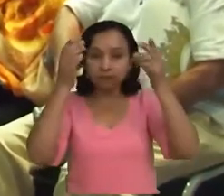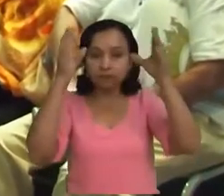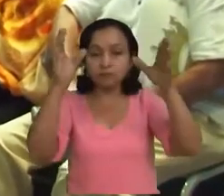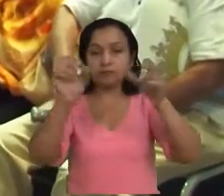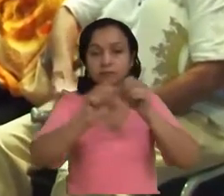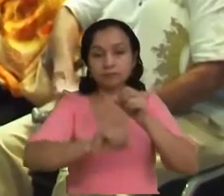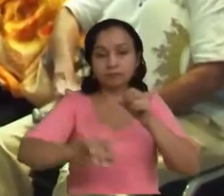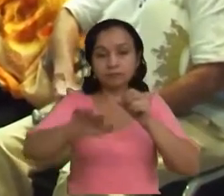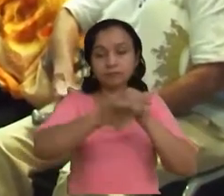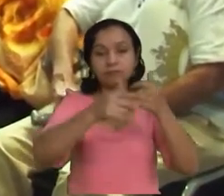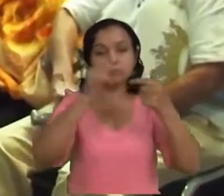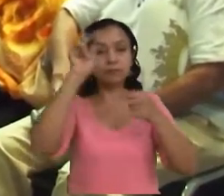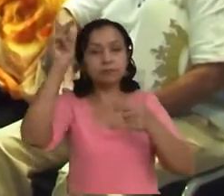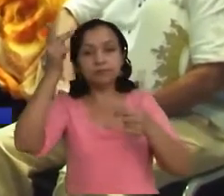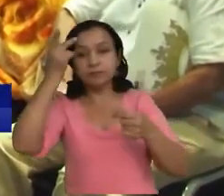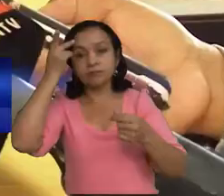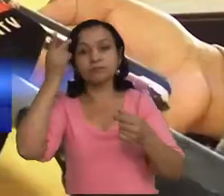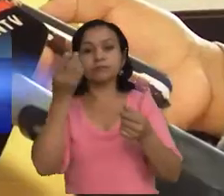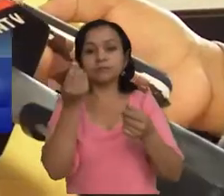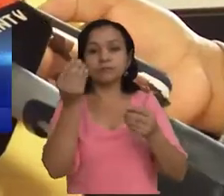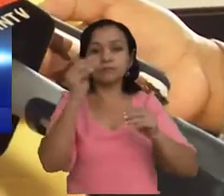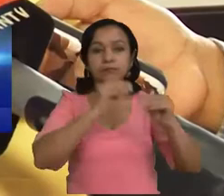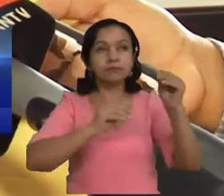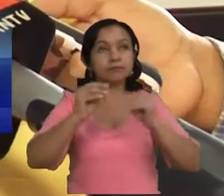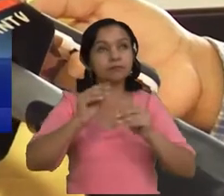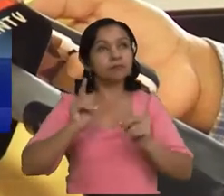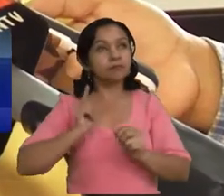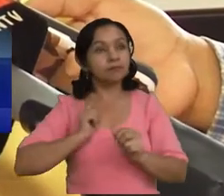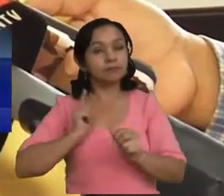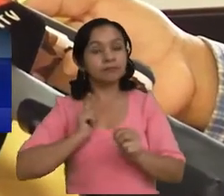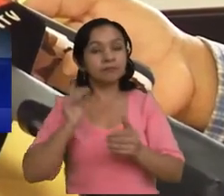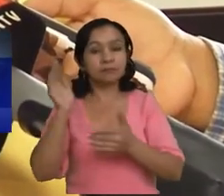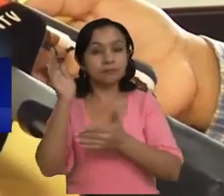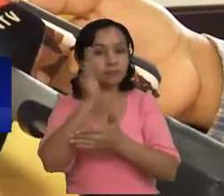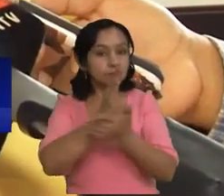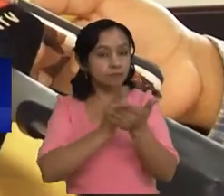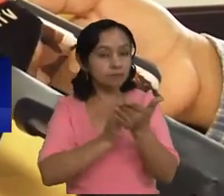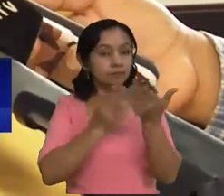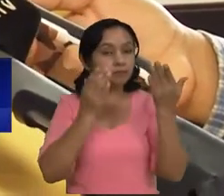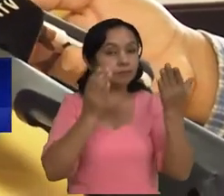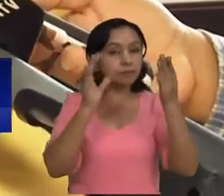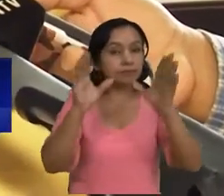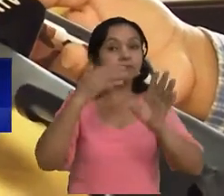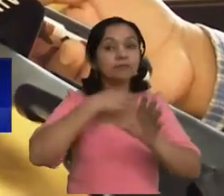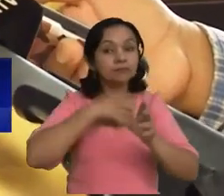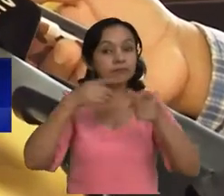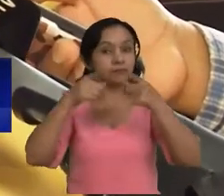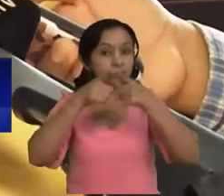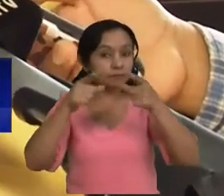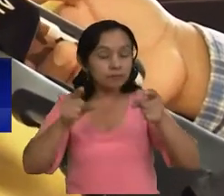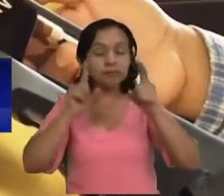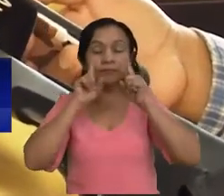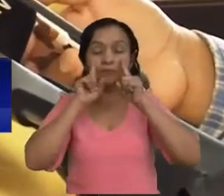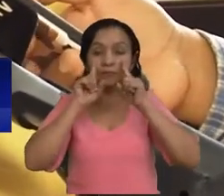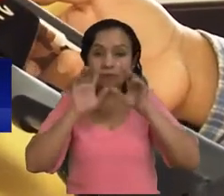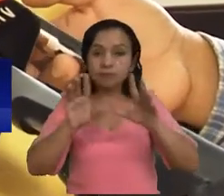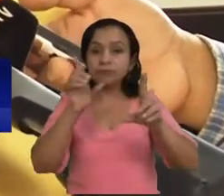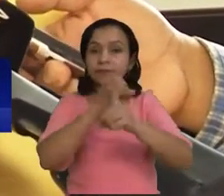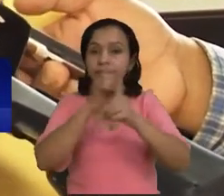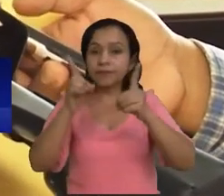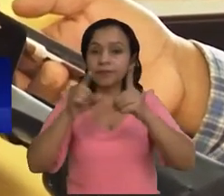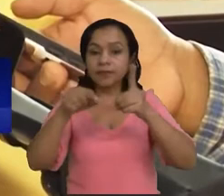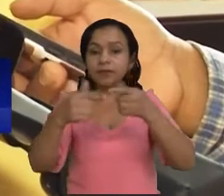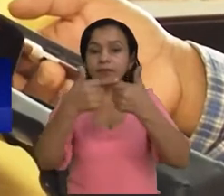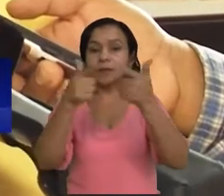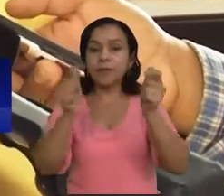social, gremial, político y económico. Tenemos todavía patrimonio cultural que tenemos que conservar y hoy se ha constituido un